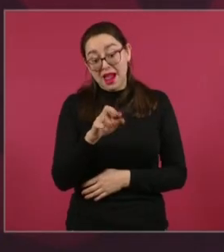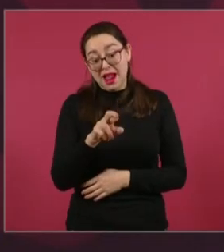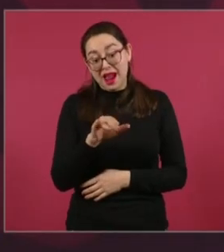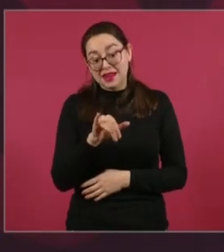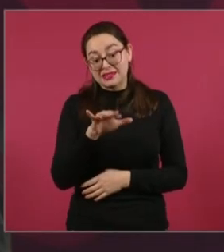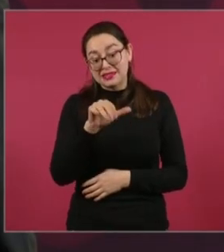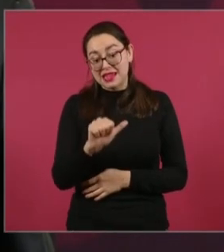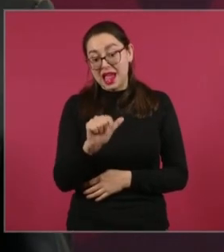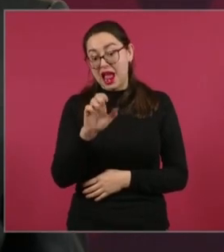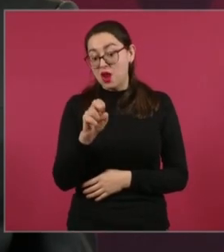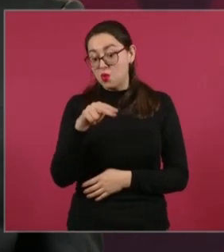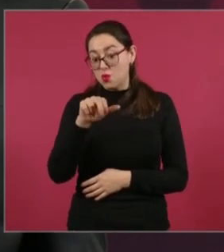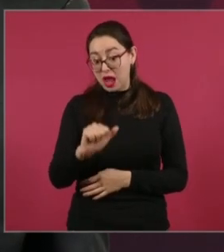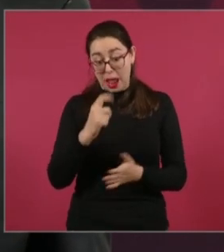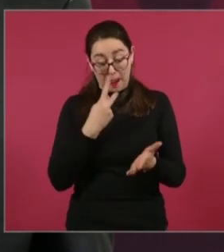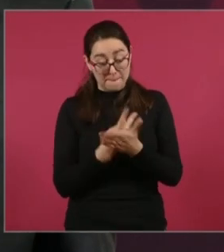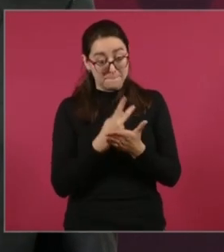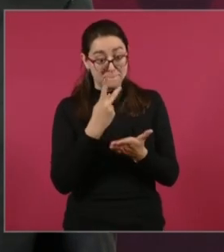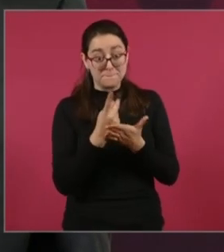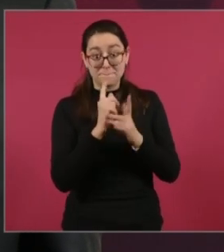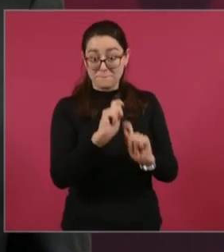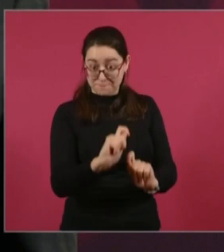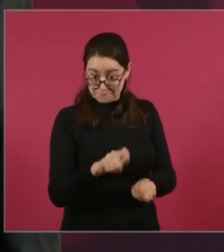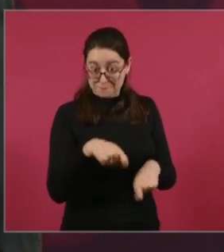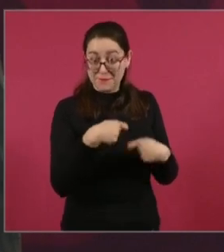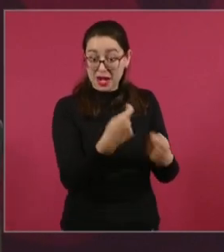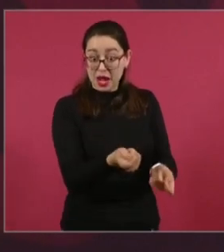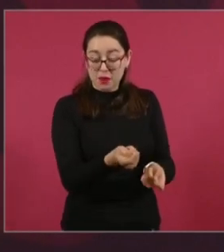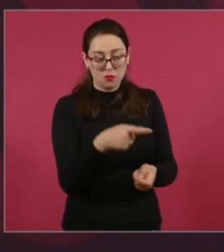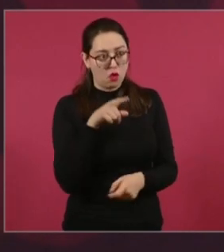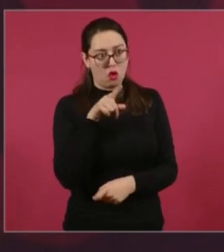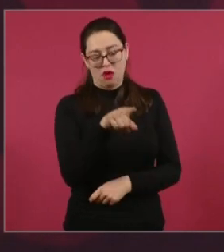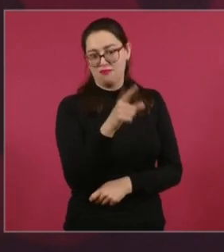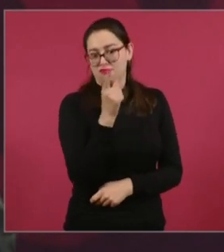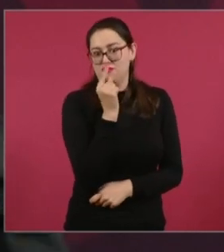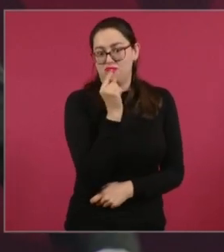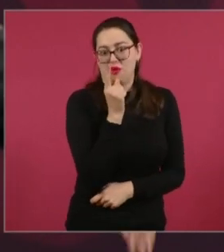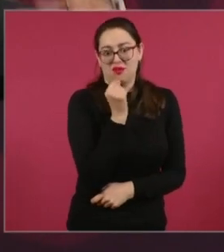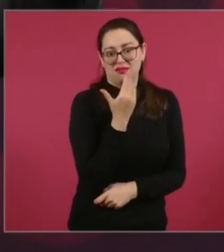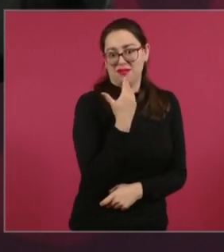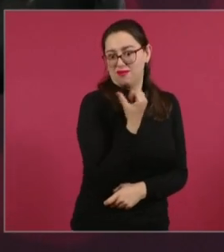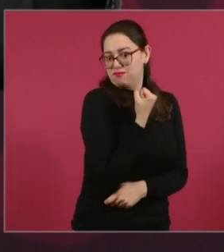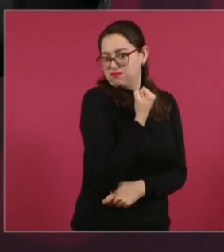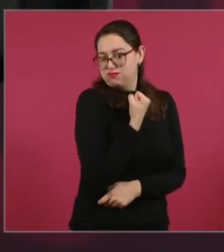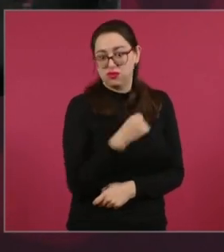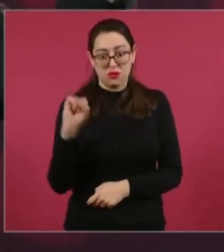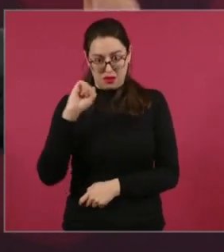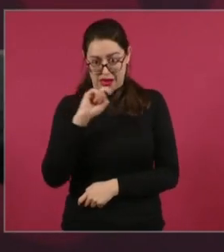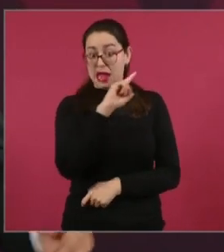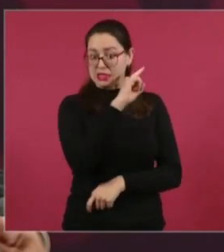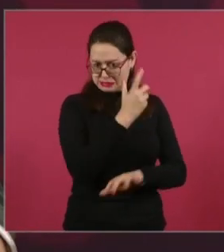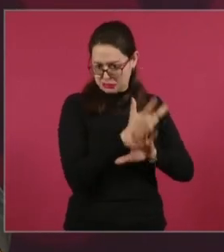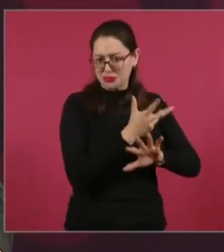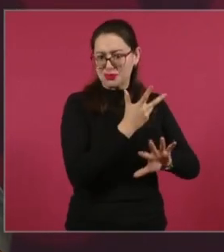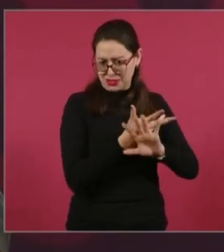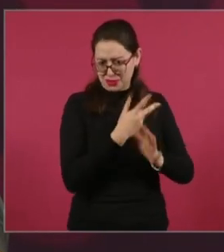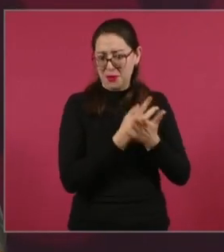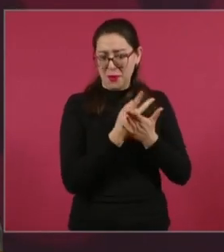el mejor policía del mundo allá en Estados Unidos